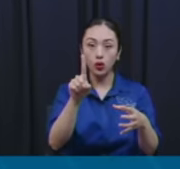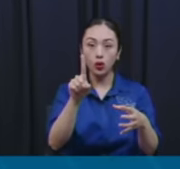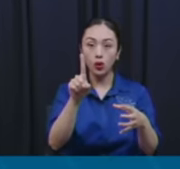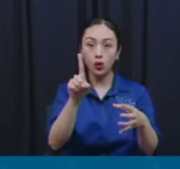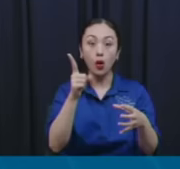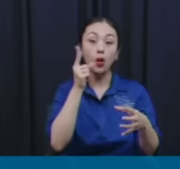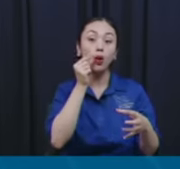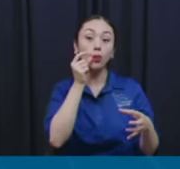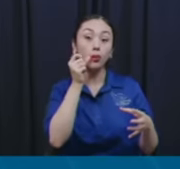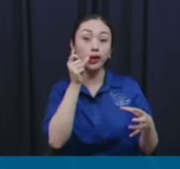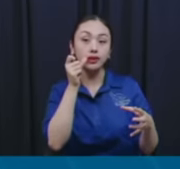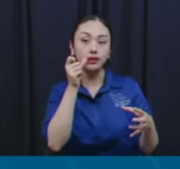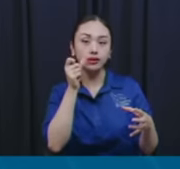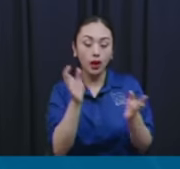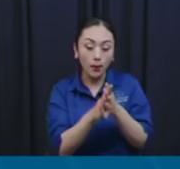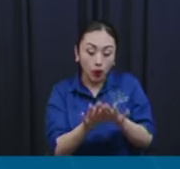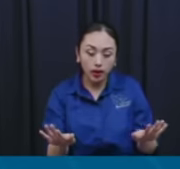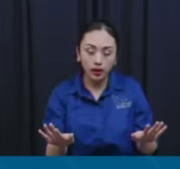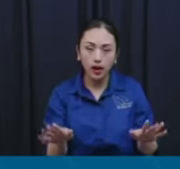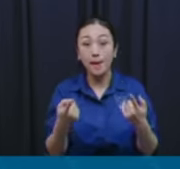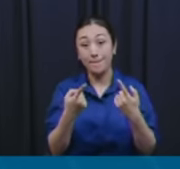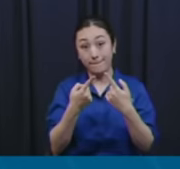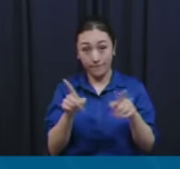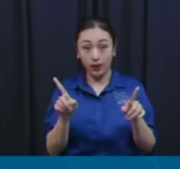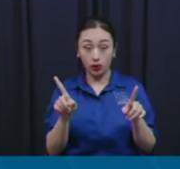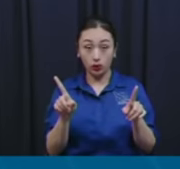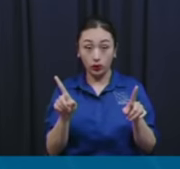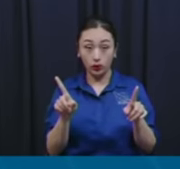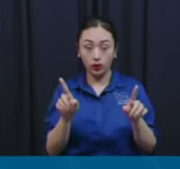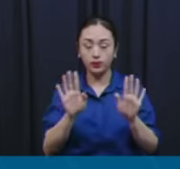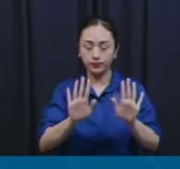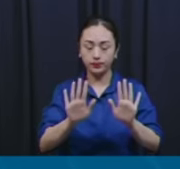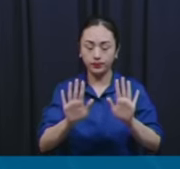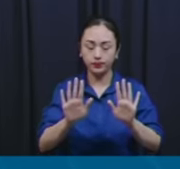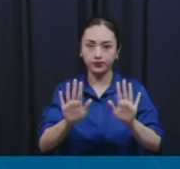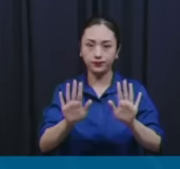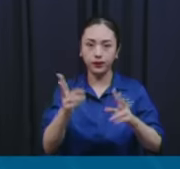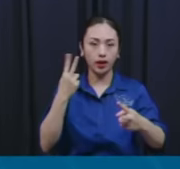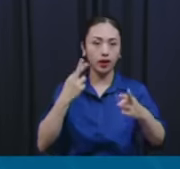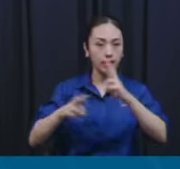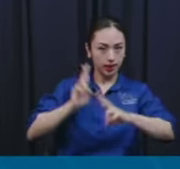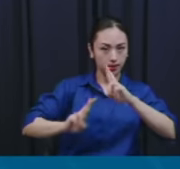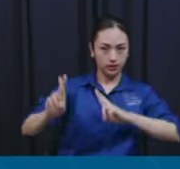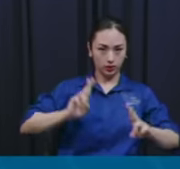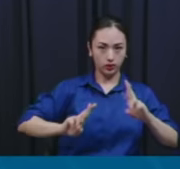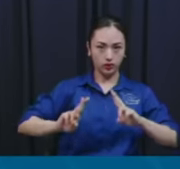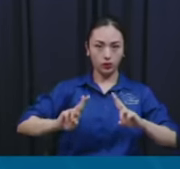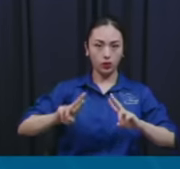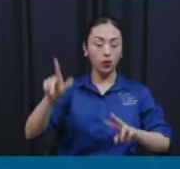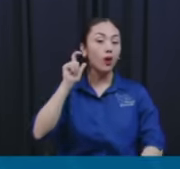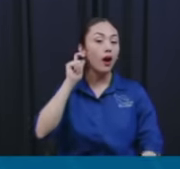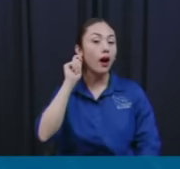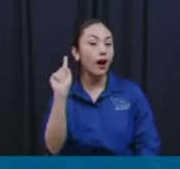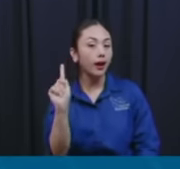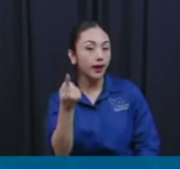Amén Entonces ahora volvemos otra vez volvámonos otra vez a Génesis capítulo 1 versículo